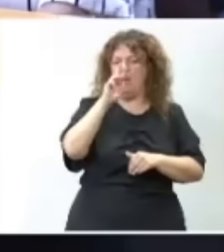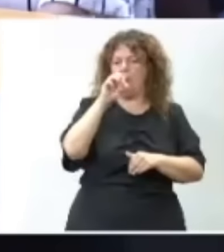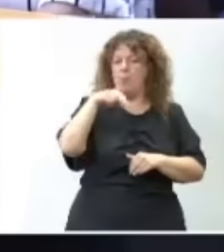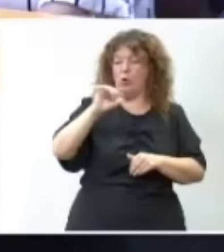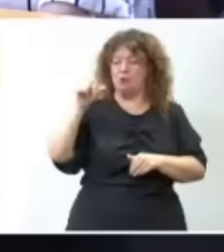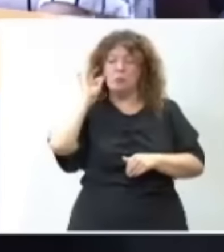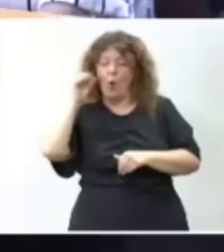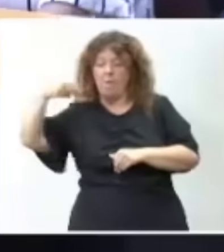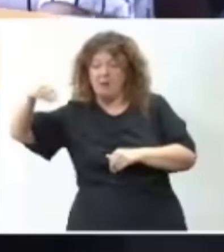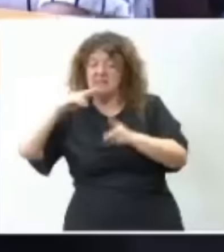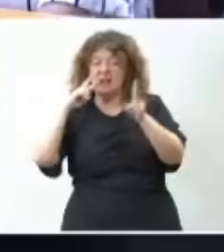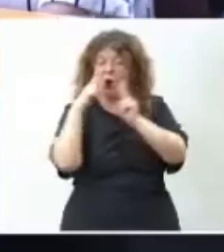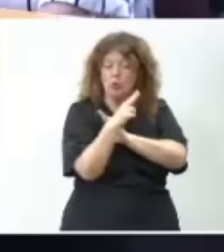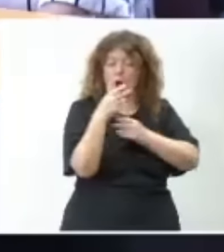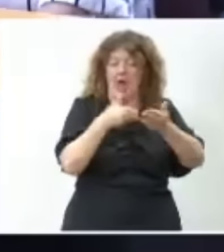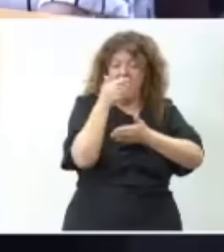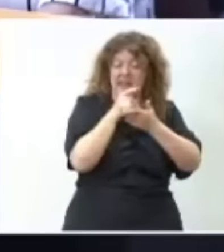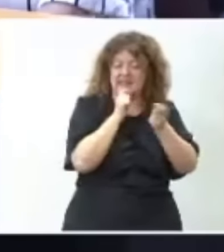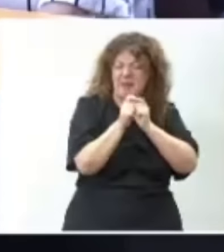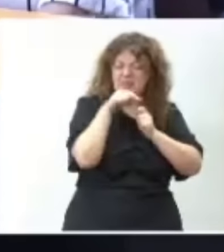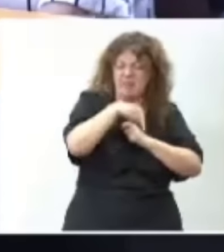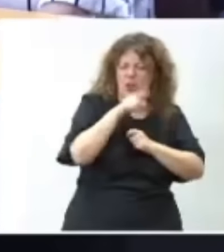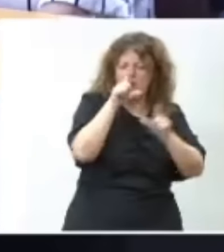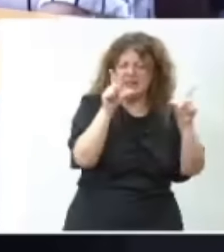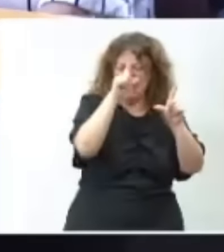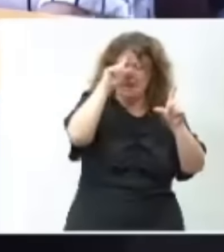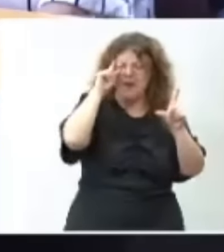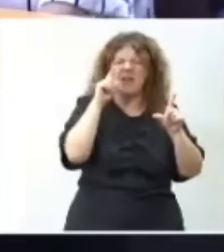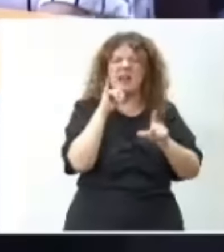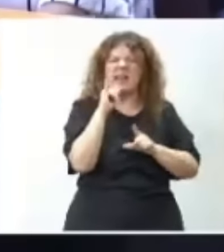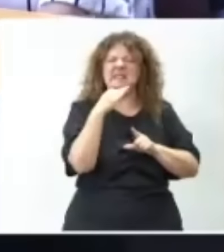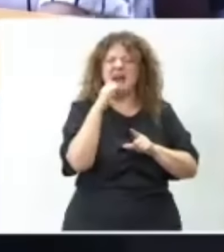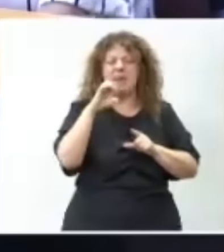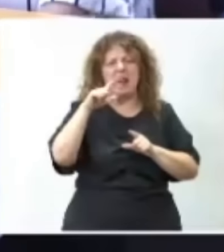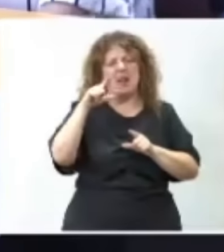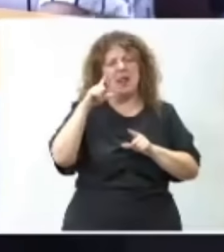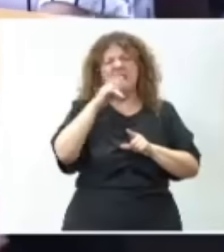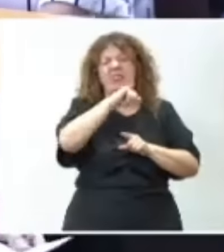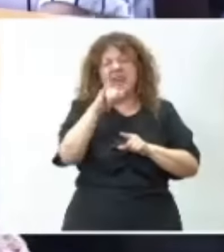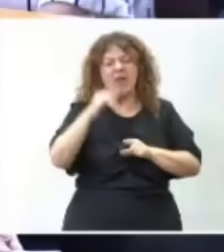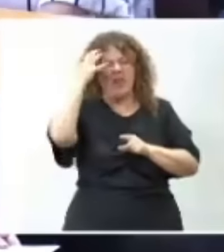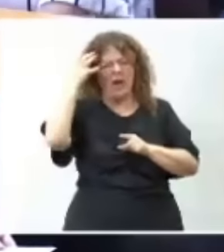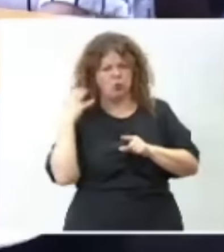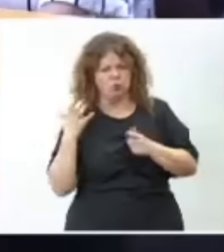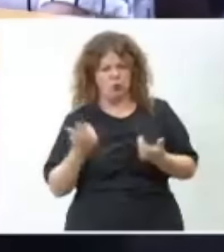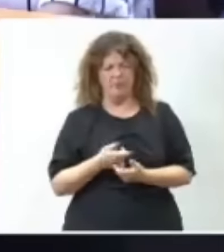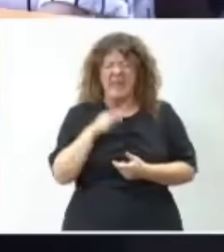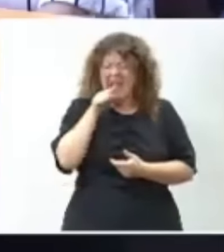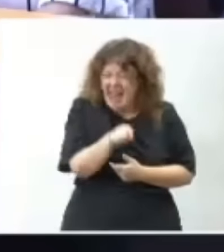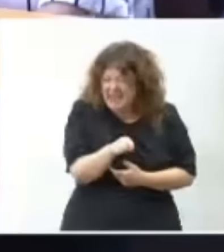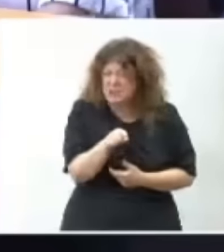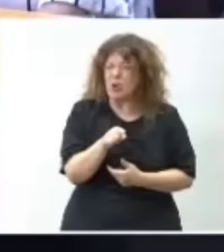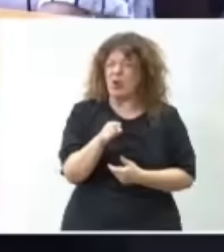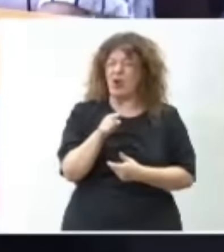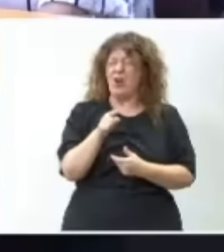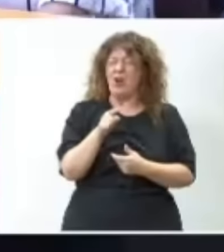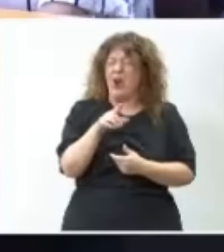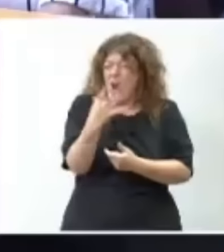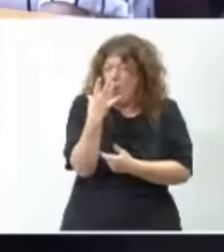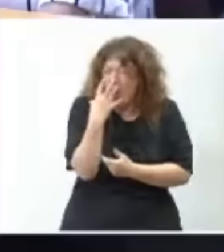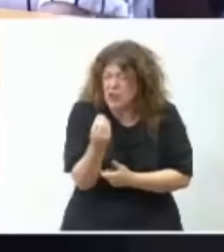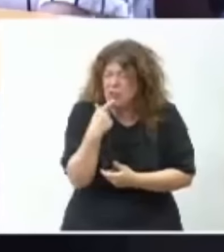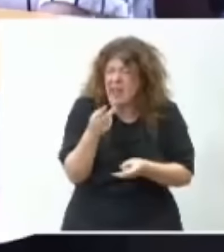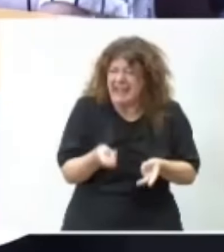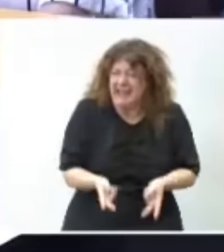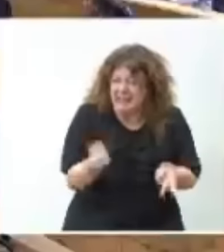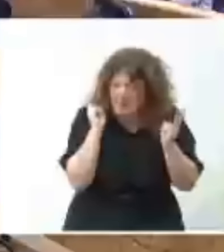a una periodista en una entrevista en Telemadrid fue la señora Isabel Díaz Ayuso. Esto es lo que ustedes entienden como